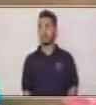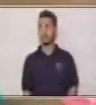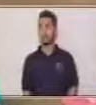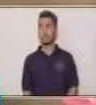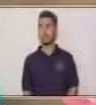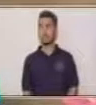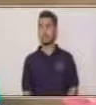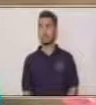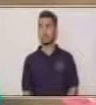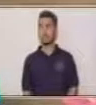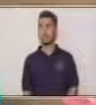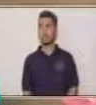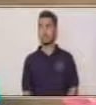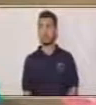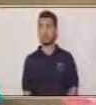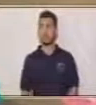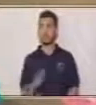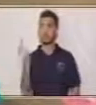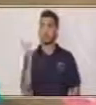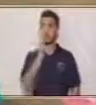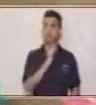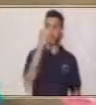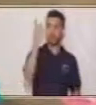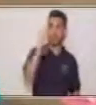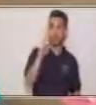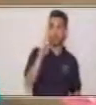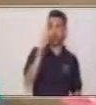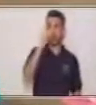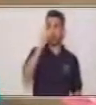Sumemos entonces ahora las decenas. 1 más